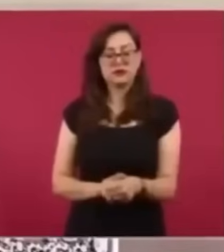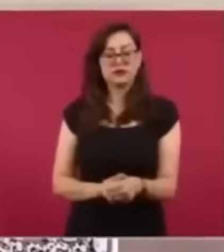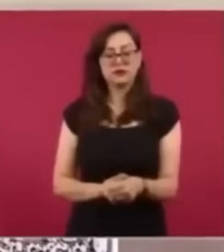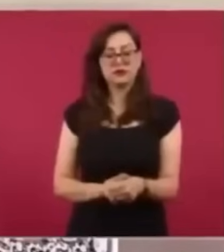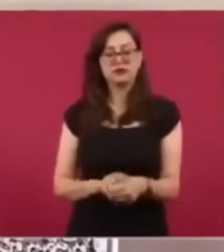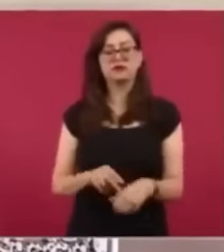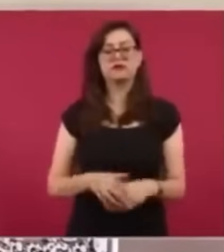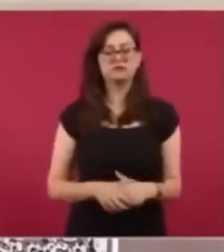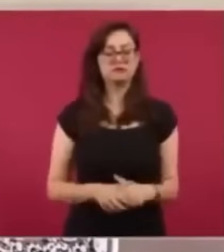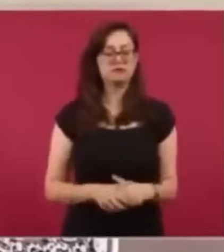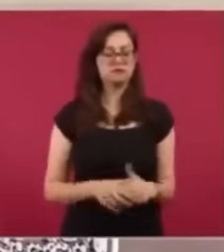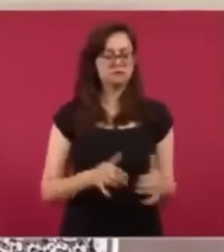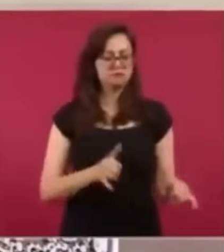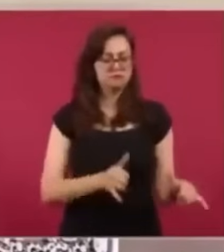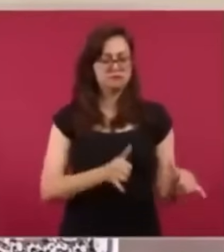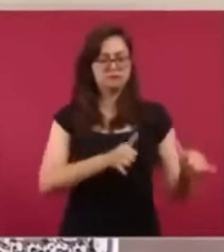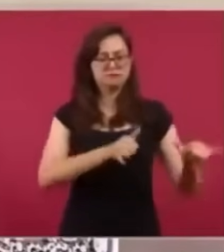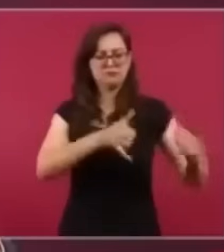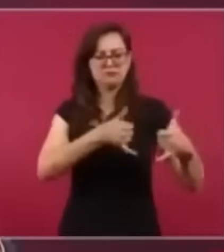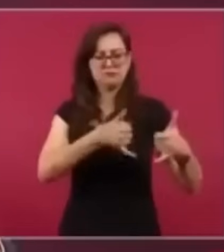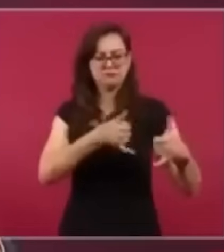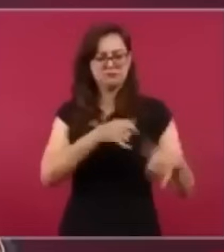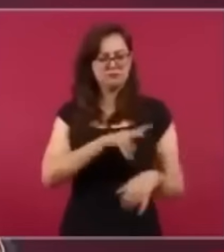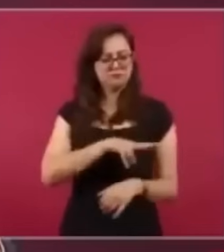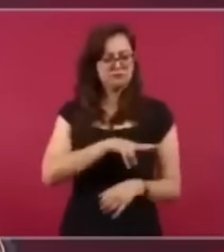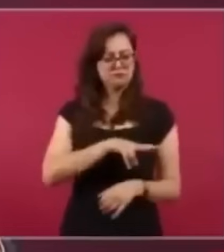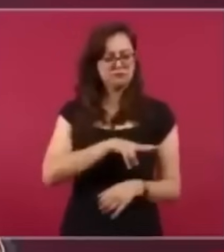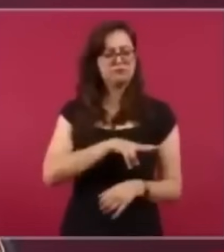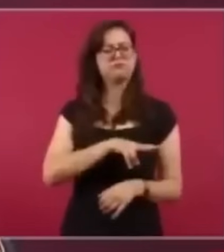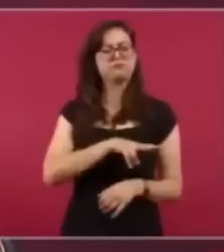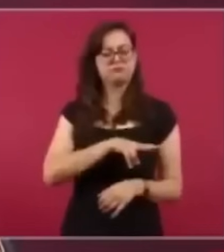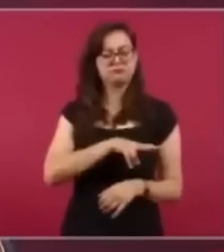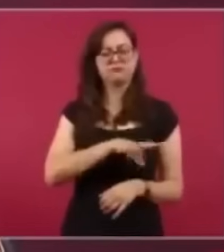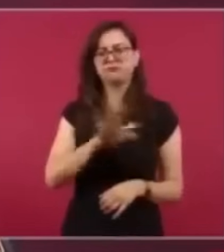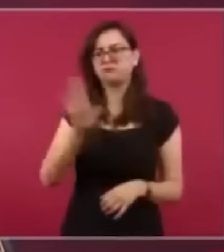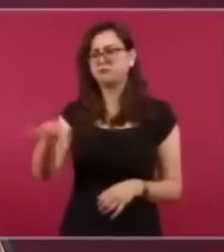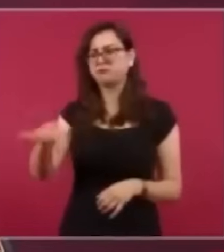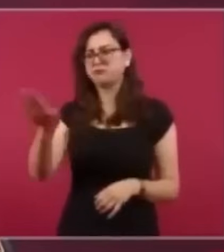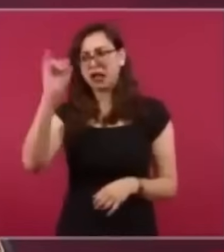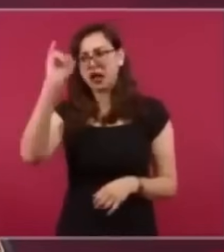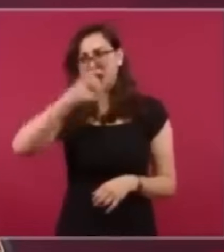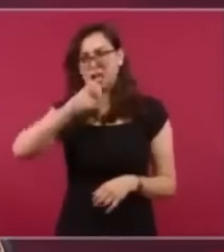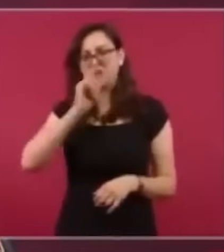habló con él y le dijo: tenemos esta información.